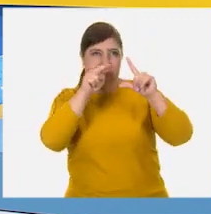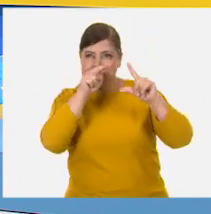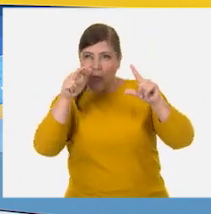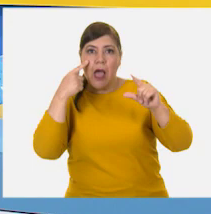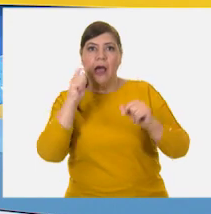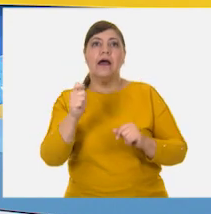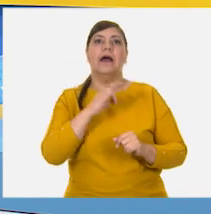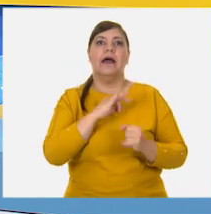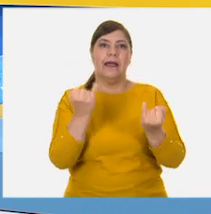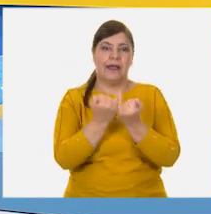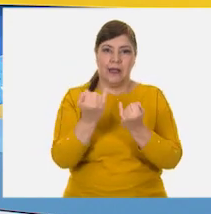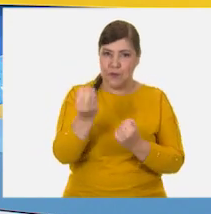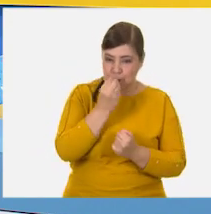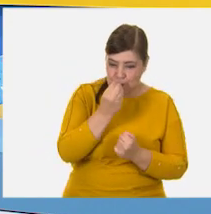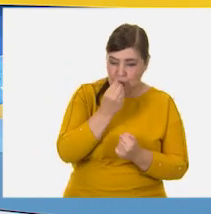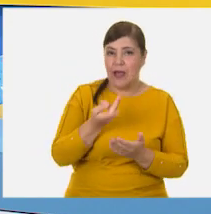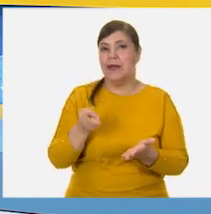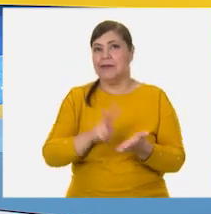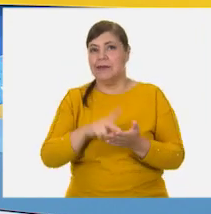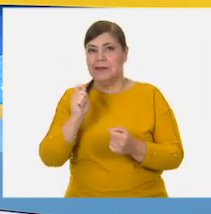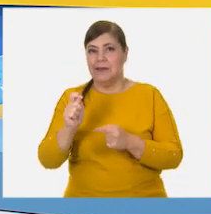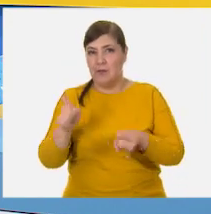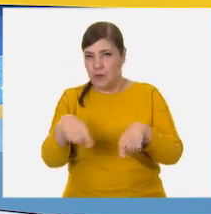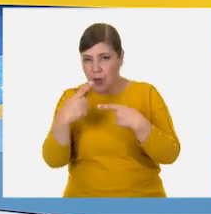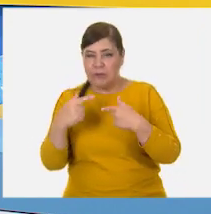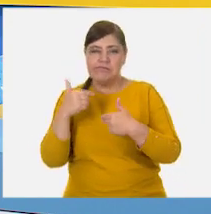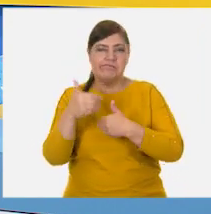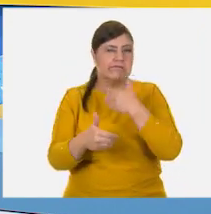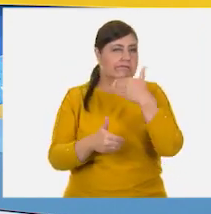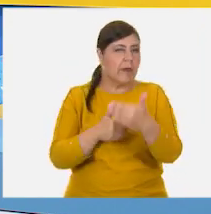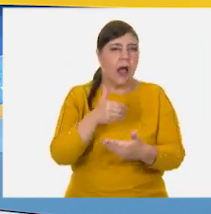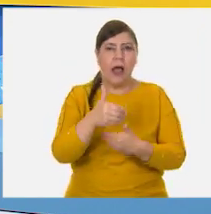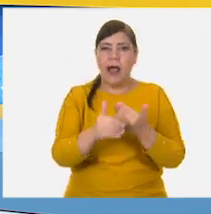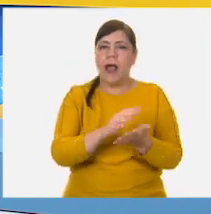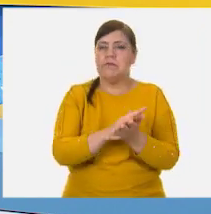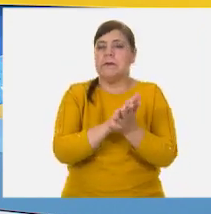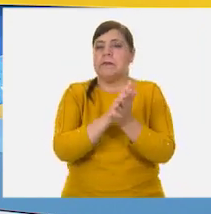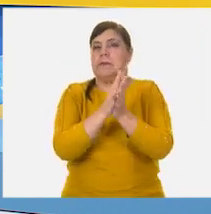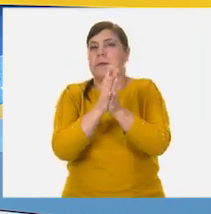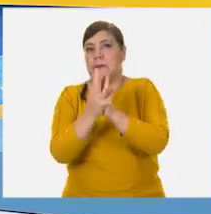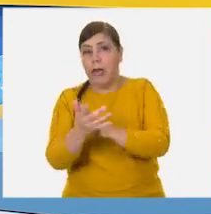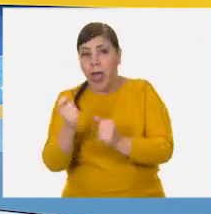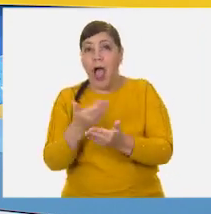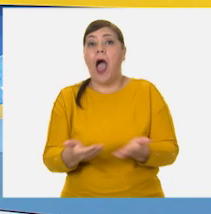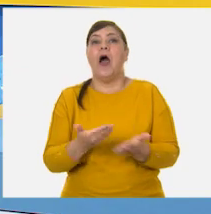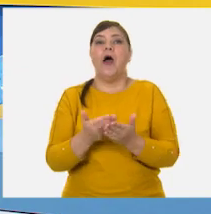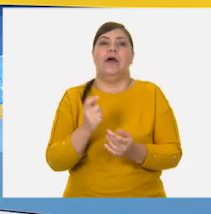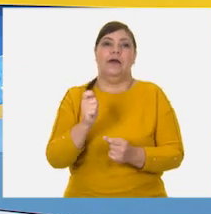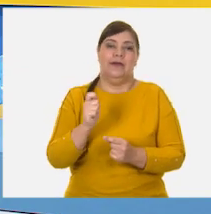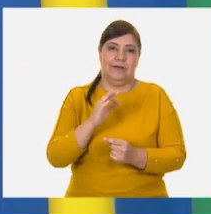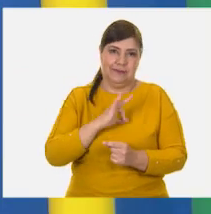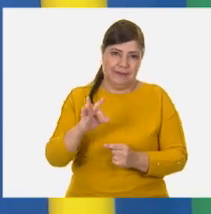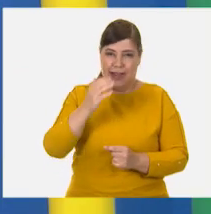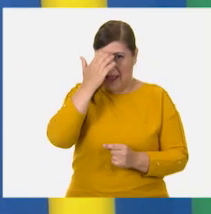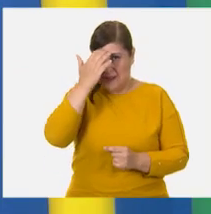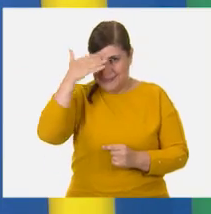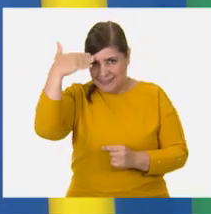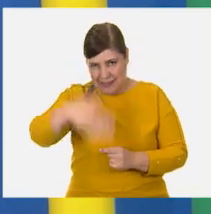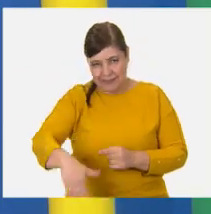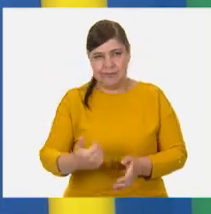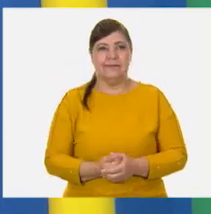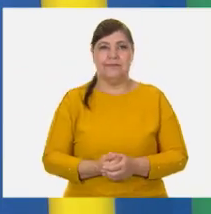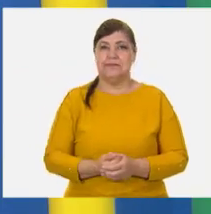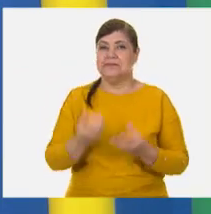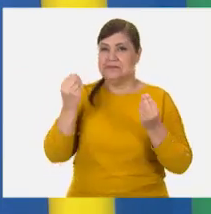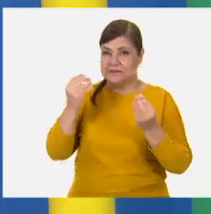comida y la música se ha ido transformando y adaptando con el tiempo hasta llegar a lo que conocemos en la actualidad.